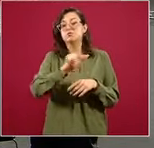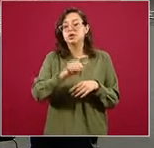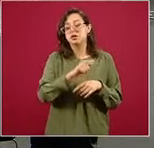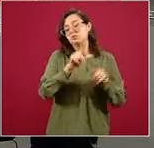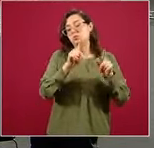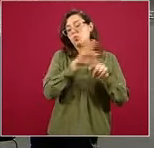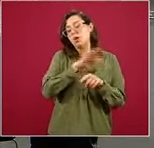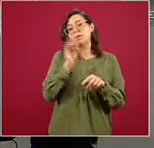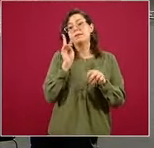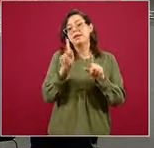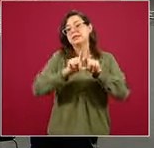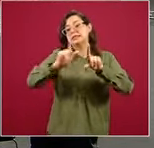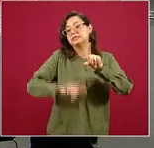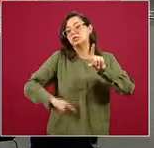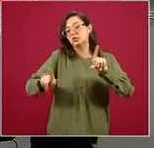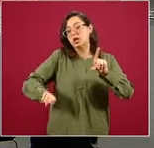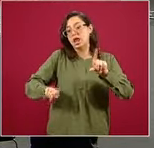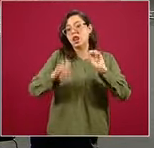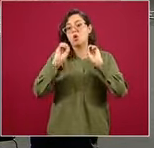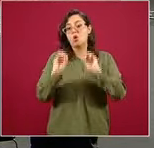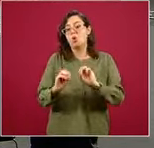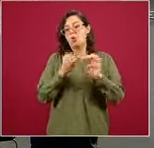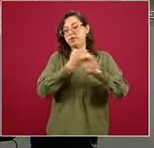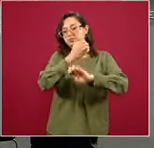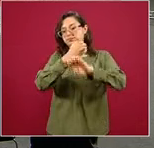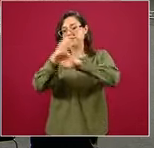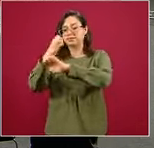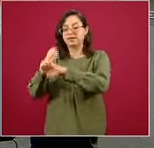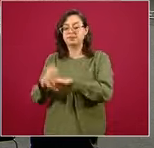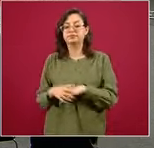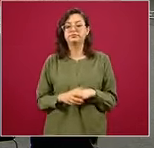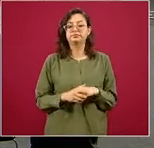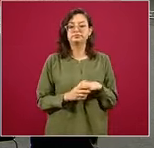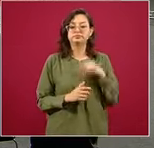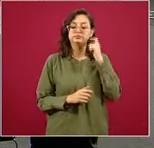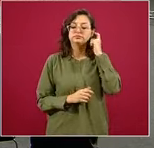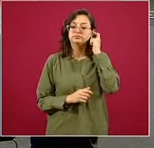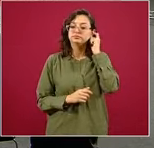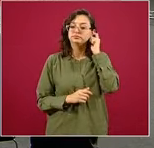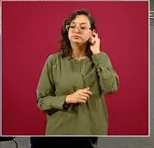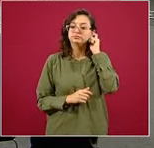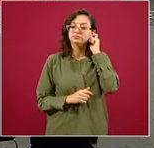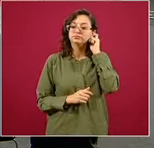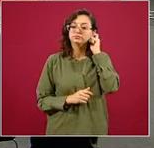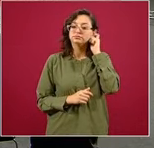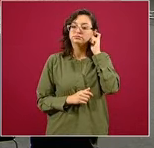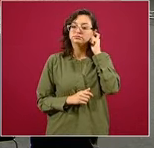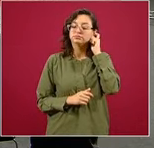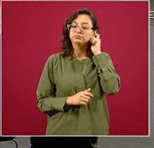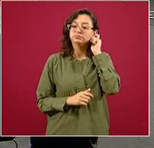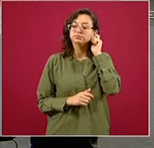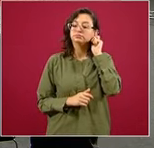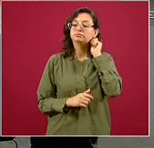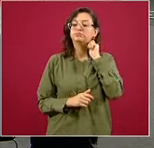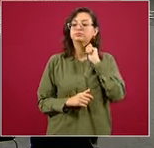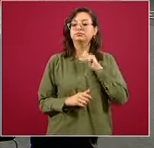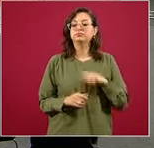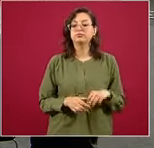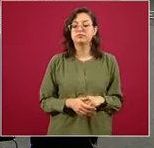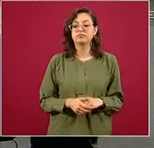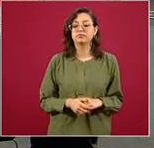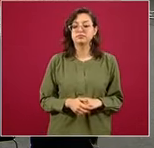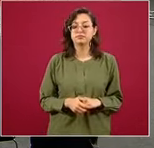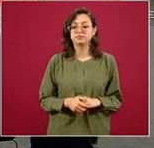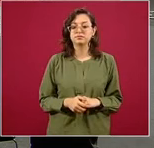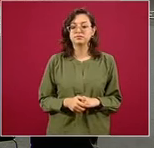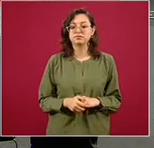que esto es lo que se ve aquí en el nacional, o por entidad federativa. Si quiere, váyase rápido hasta arriba, nomás para ilustrarlo. En esas